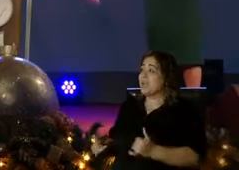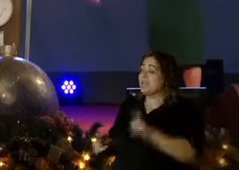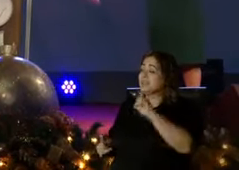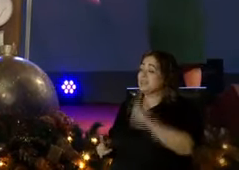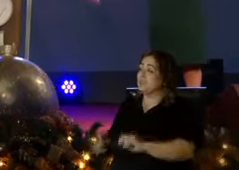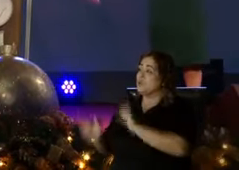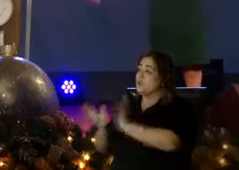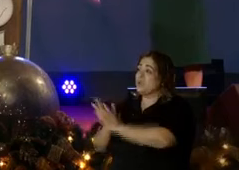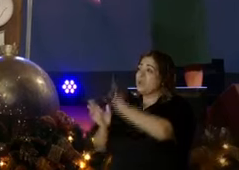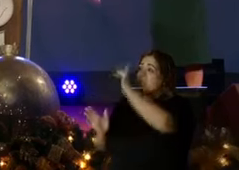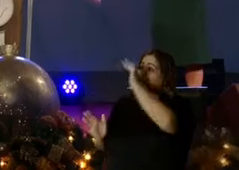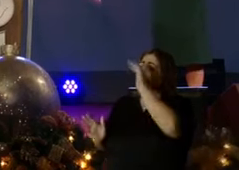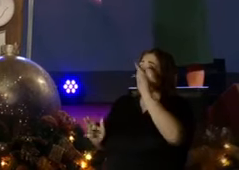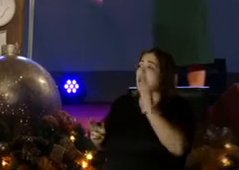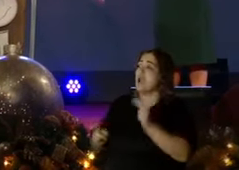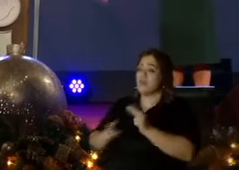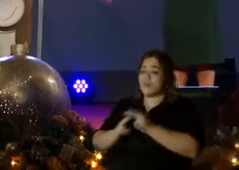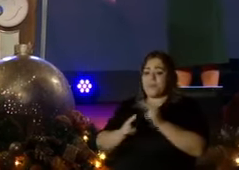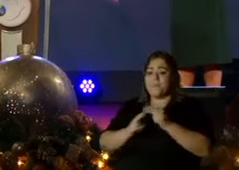de